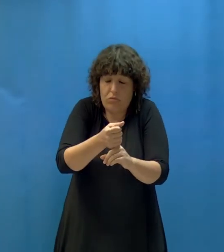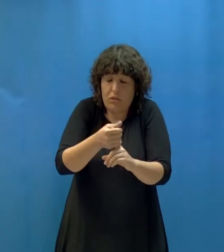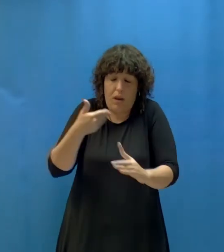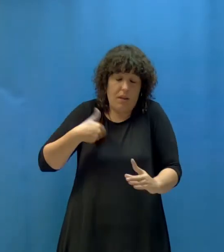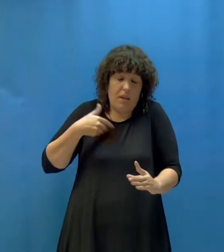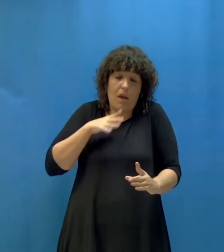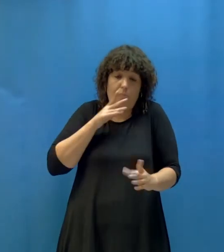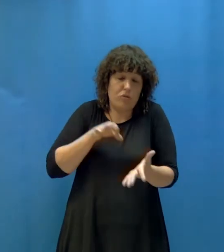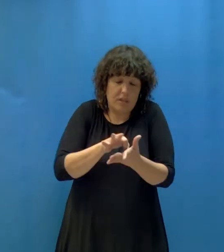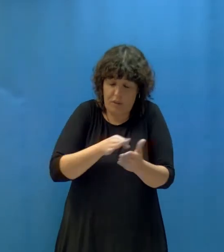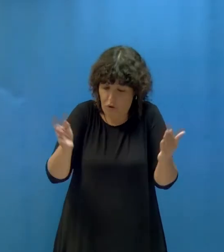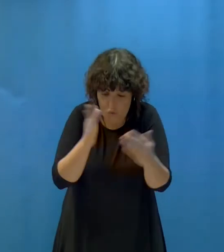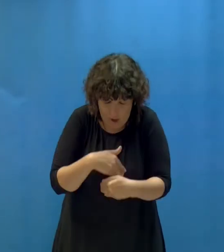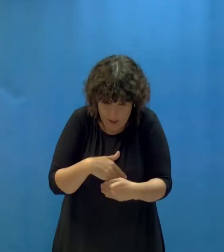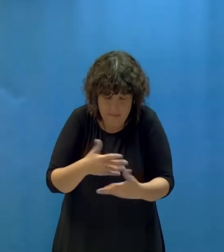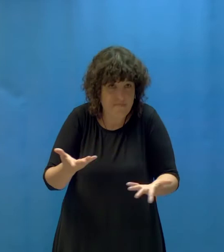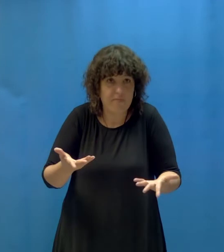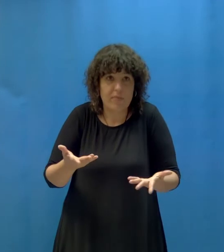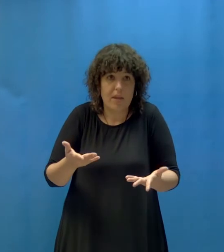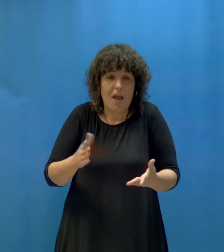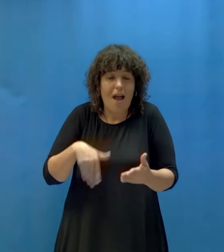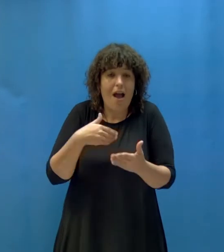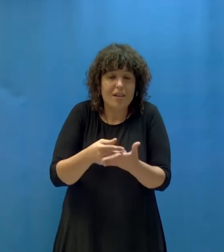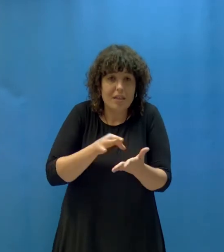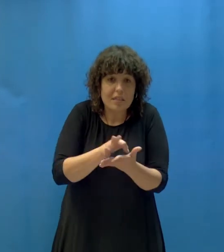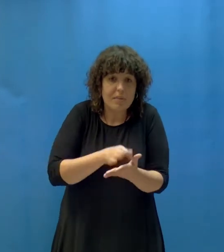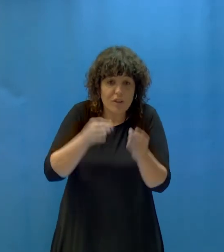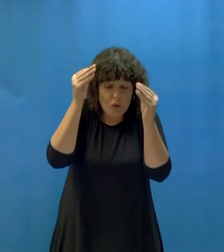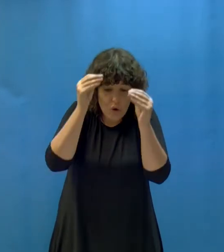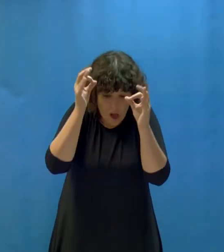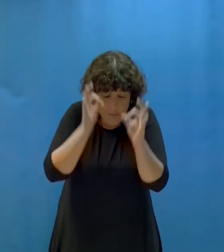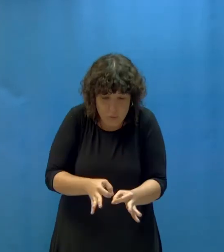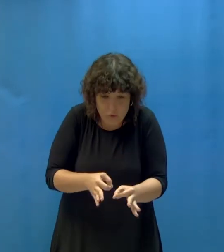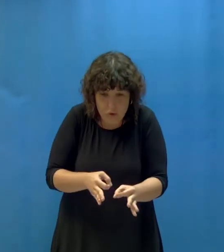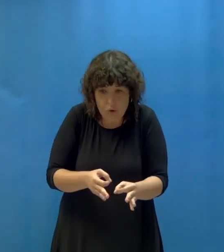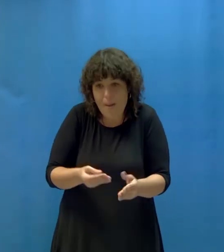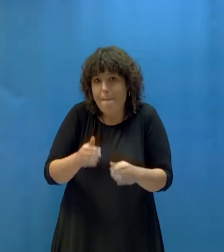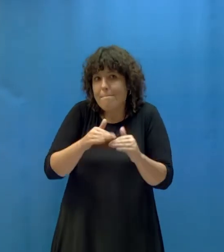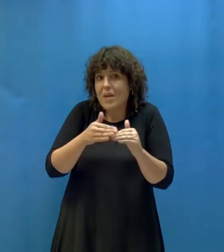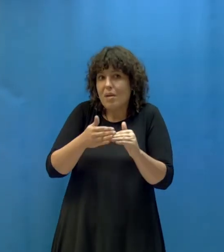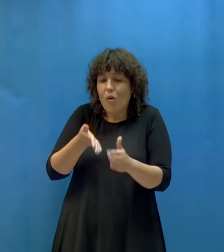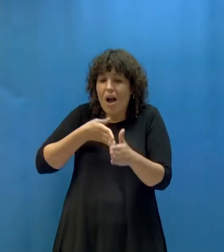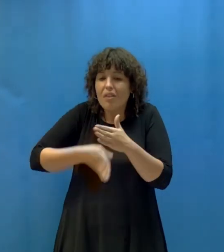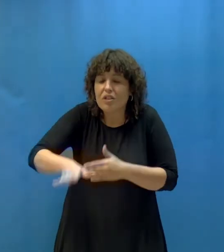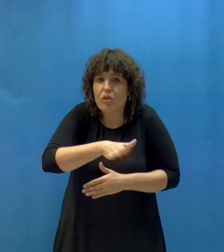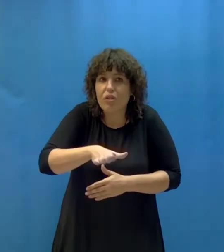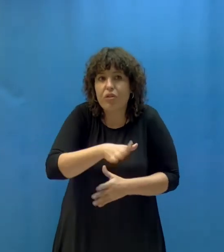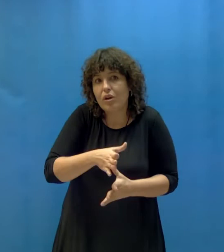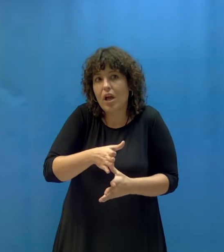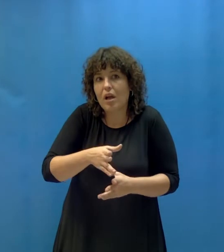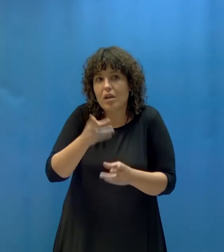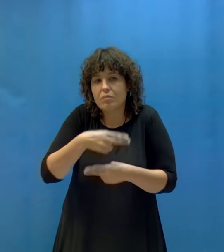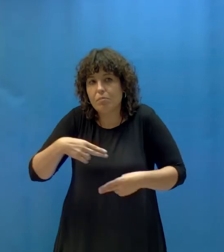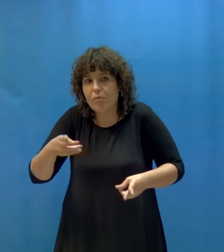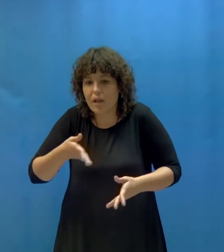este servicio, mientras se resuelve el problema, puedan tener acceso a las instalaciones municipales. De manera que, sobre todo, los usuarios que